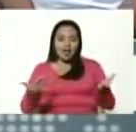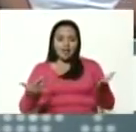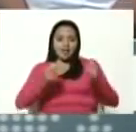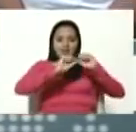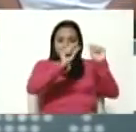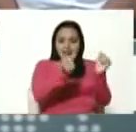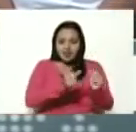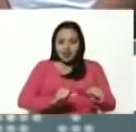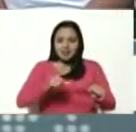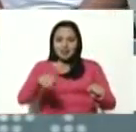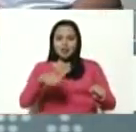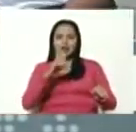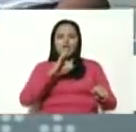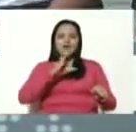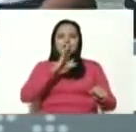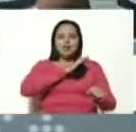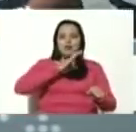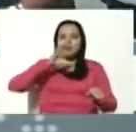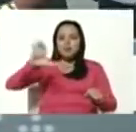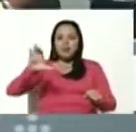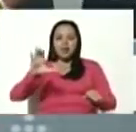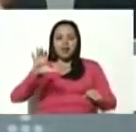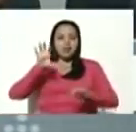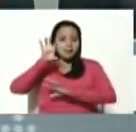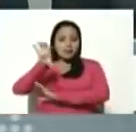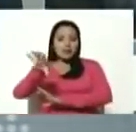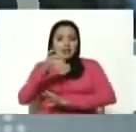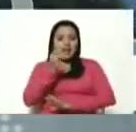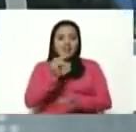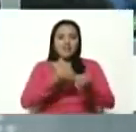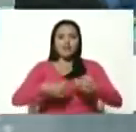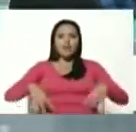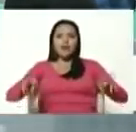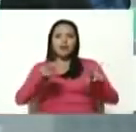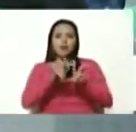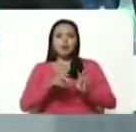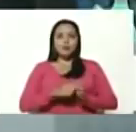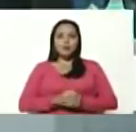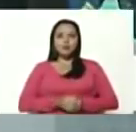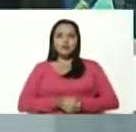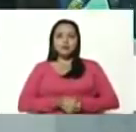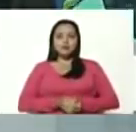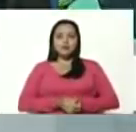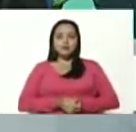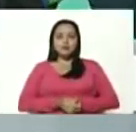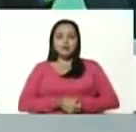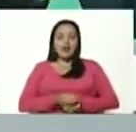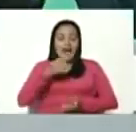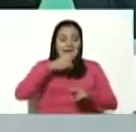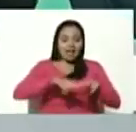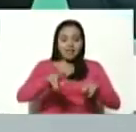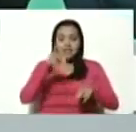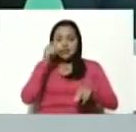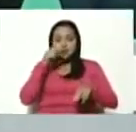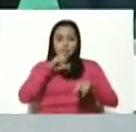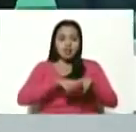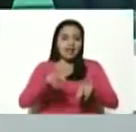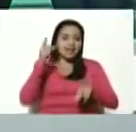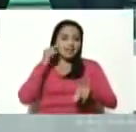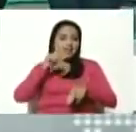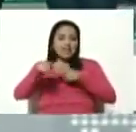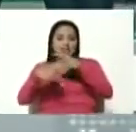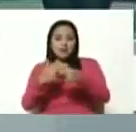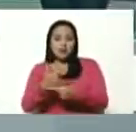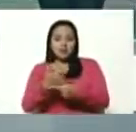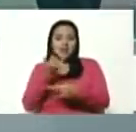identidad como patria. Todo eso va dándole valores sin que te des cuenta al niño y a la niña, que después cuando